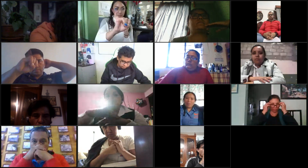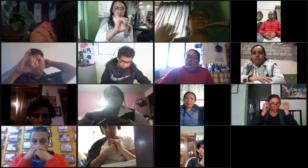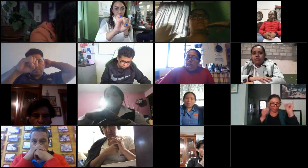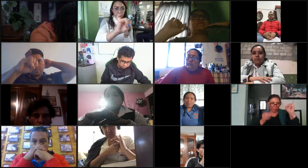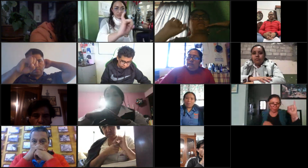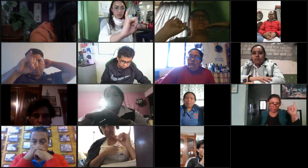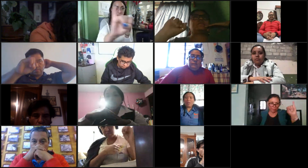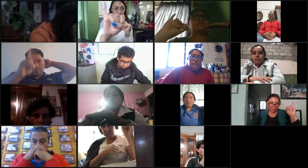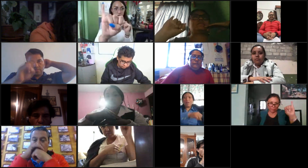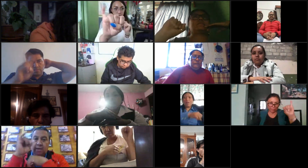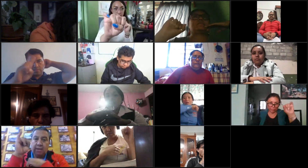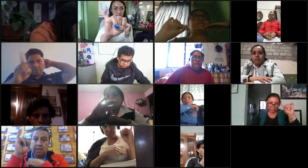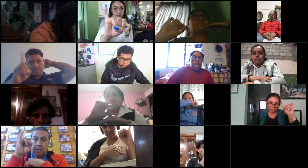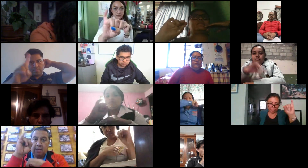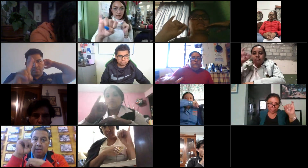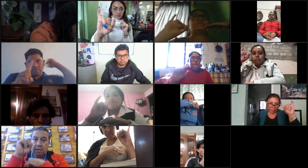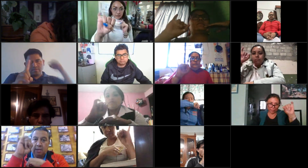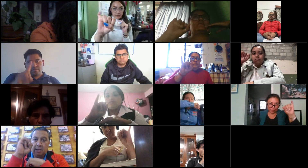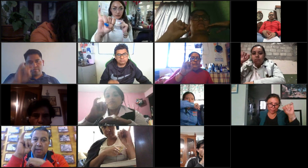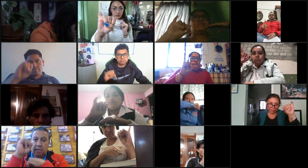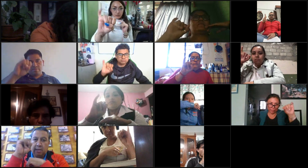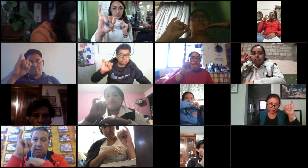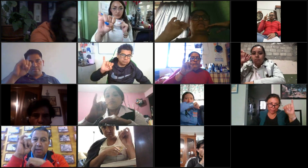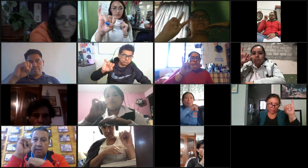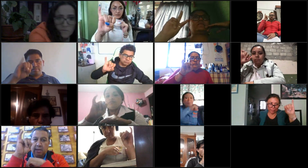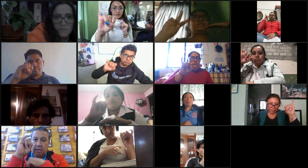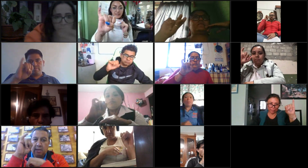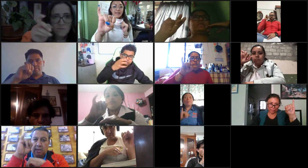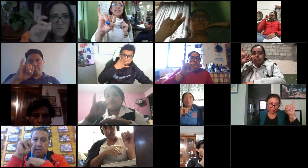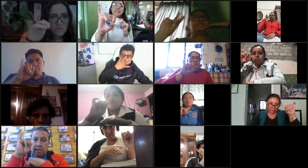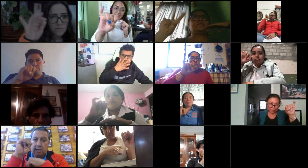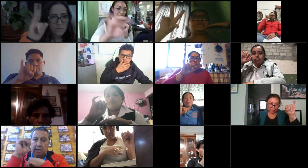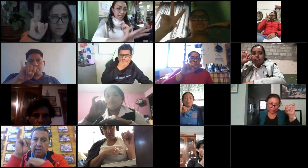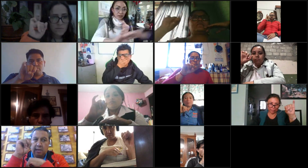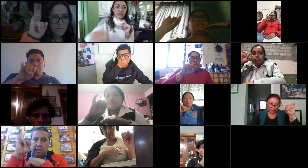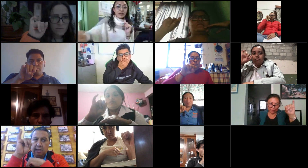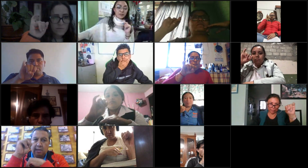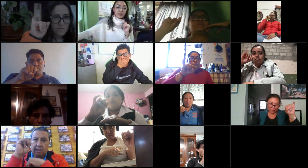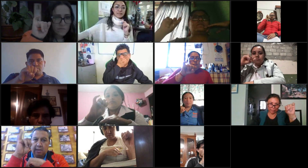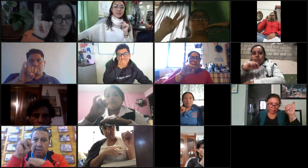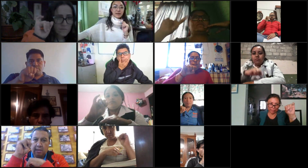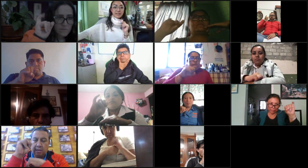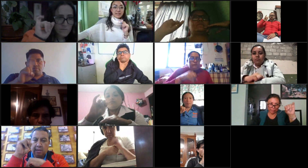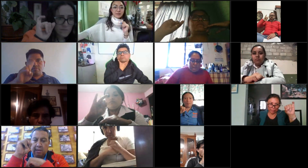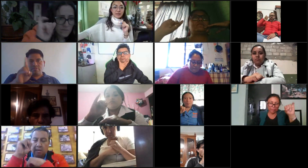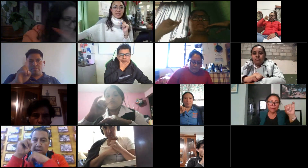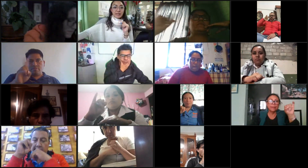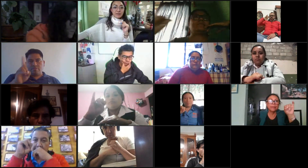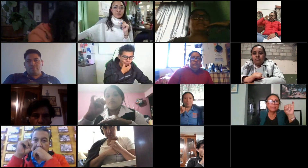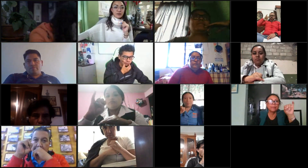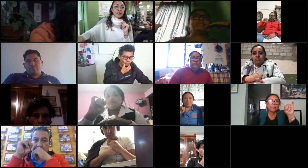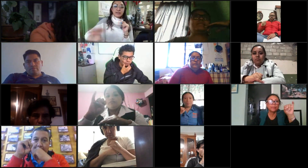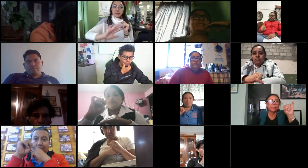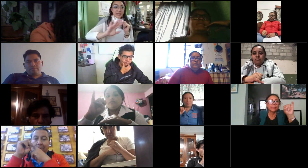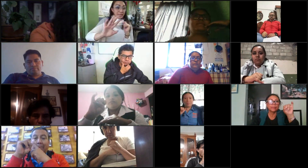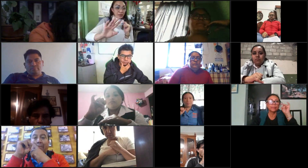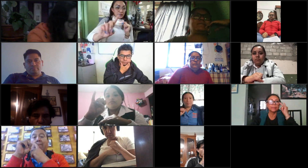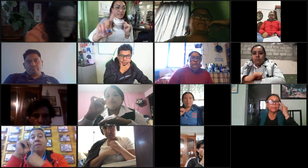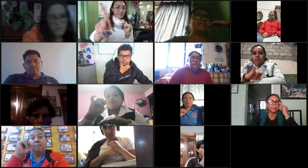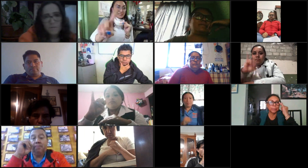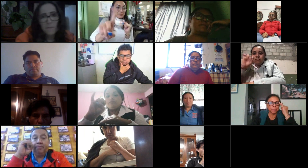¿Sí? Flexiono mi dedo meñique, arriba y abajo. Y sí, claro, como dice el maestro por acá, Alfonso,